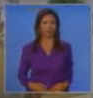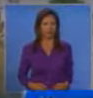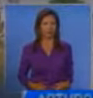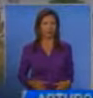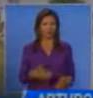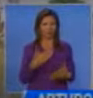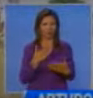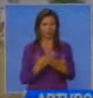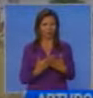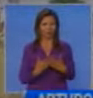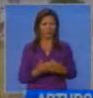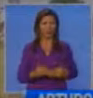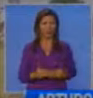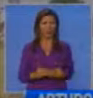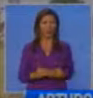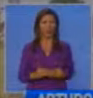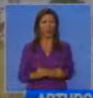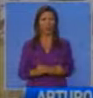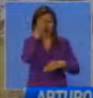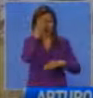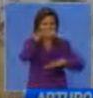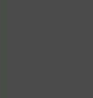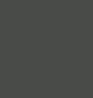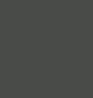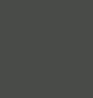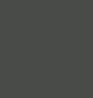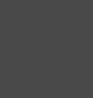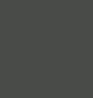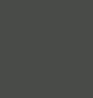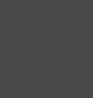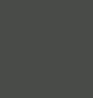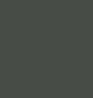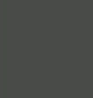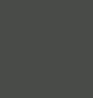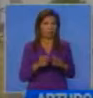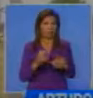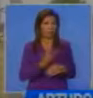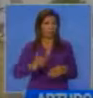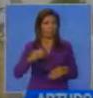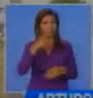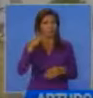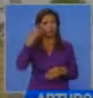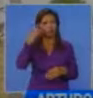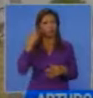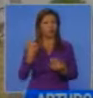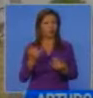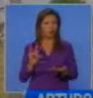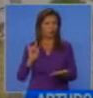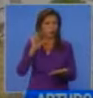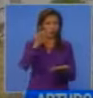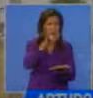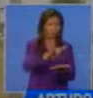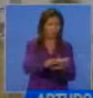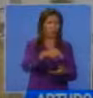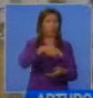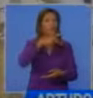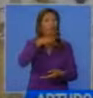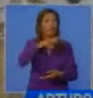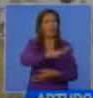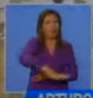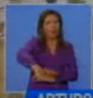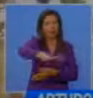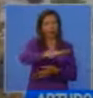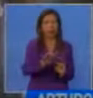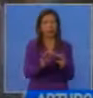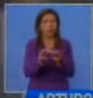Gracias. En estudios, amigos televidentes, ¿qué tal tengan todos? Muy buenas tardes. Sin efecto, el mandatario hoy arribó a la provincia de Manabí, al